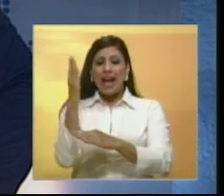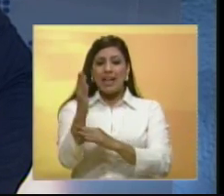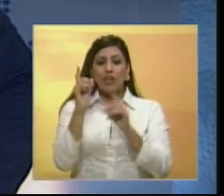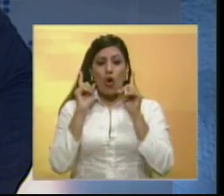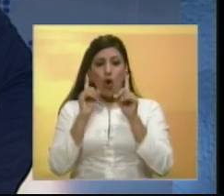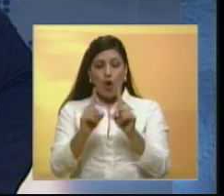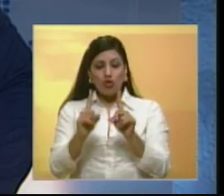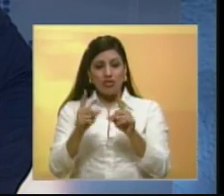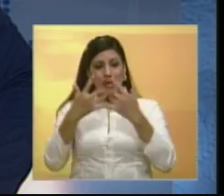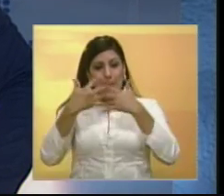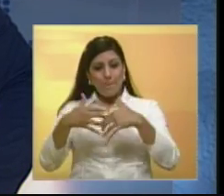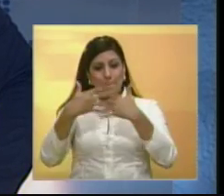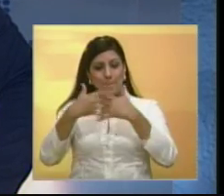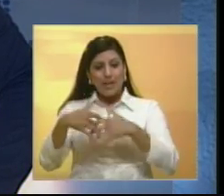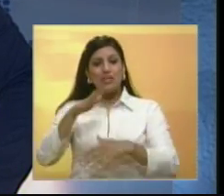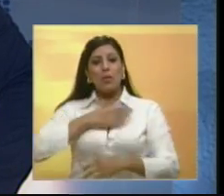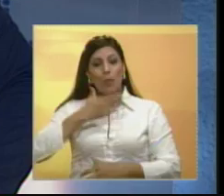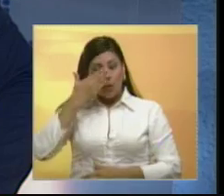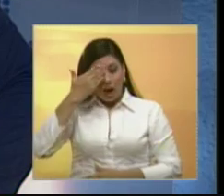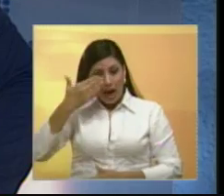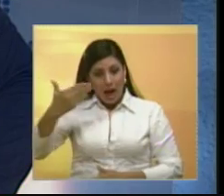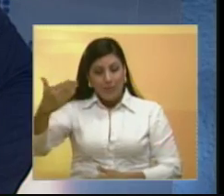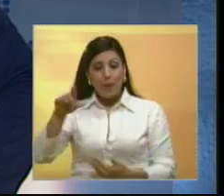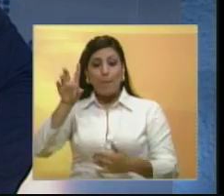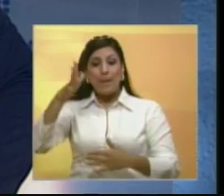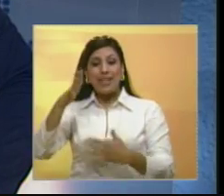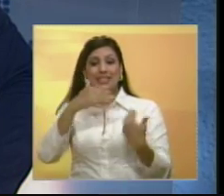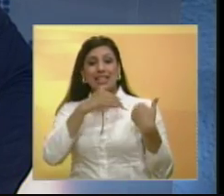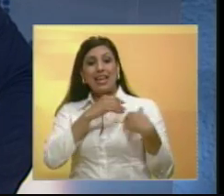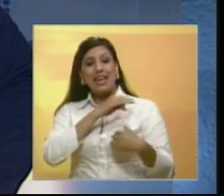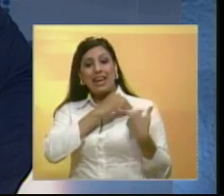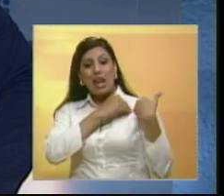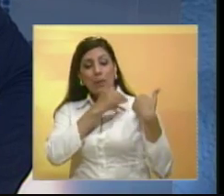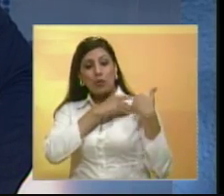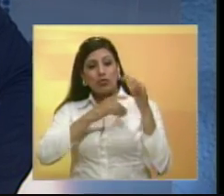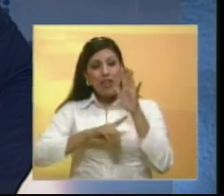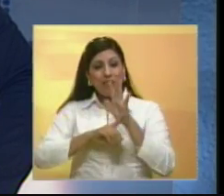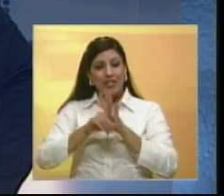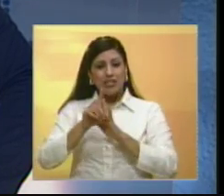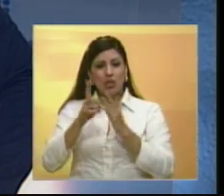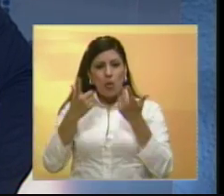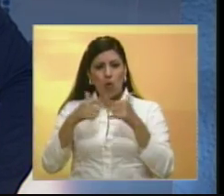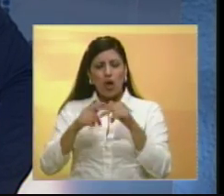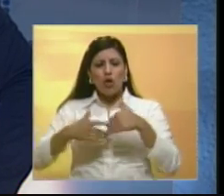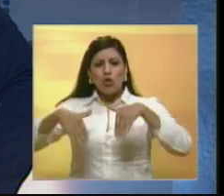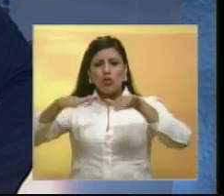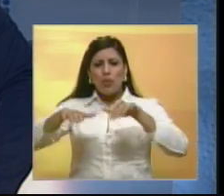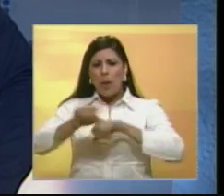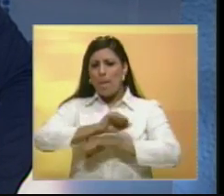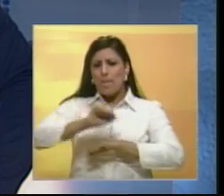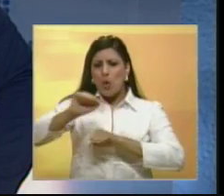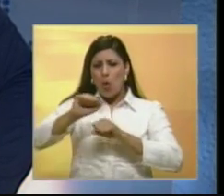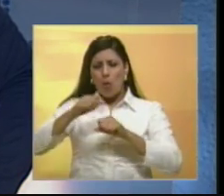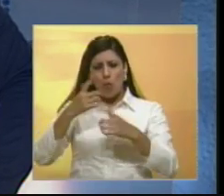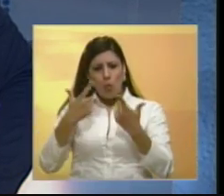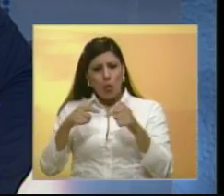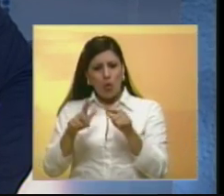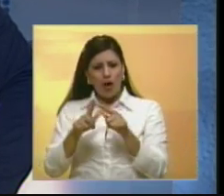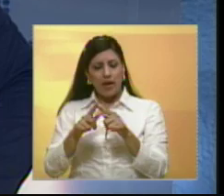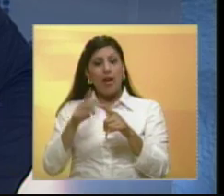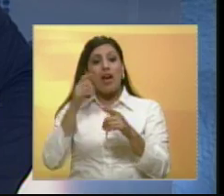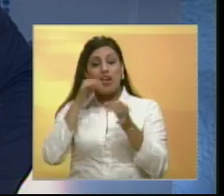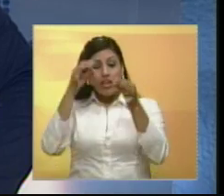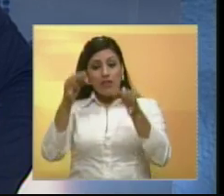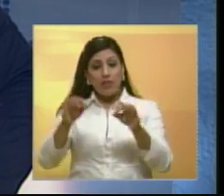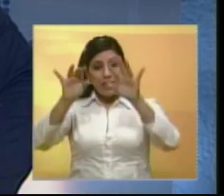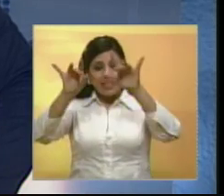11 compañías e individuos iraníes implicados en el desarrollo del ahora suspendido programa de misiles balísticos iraní. Así lo confirmó